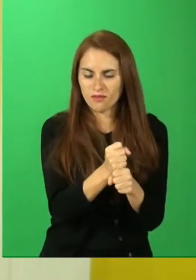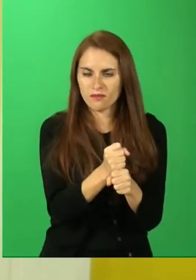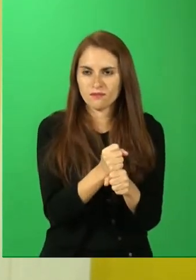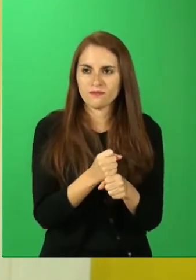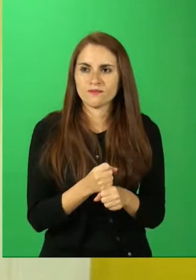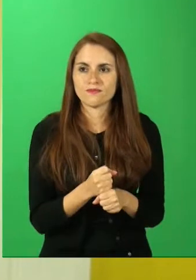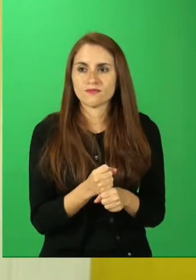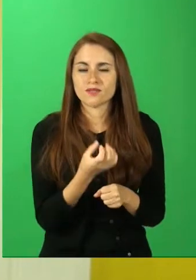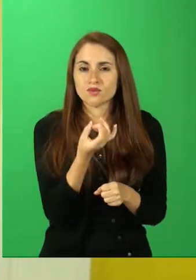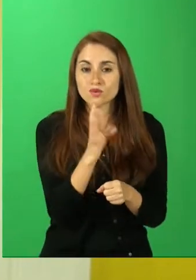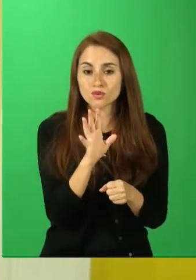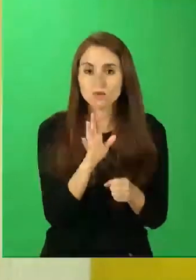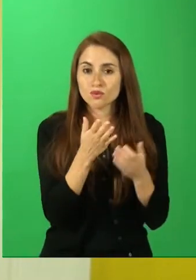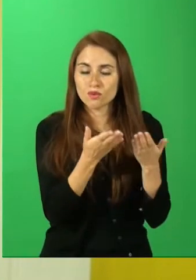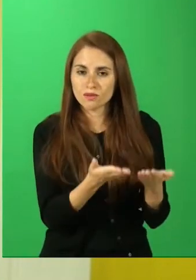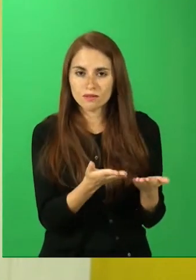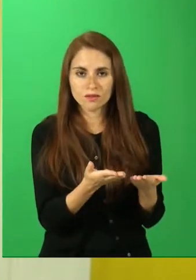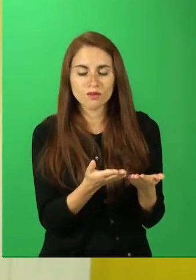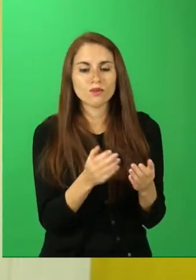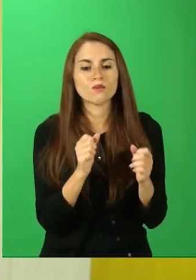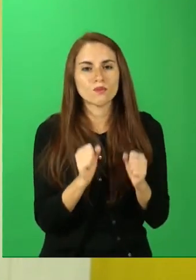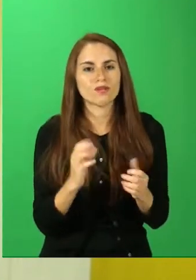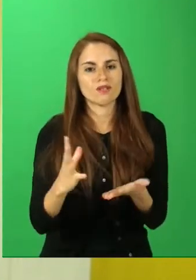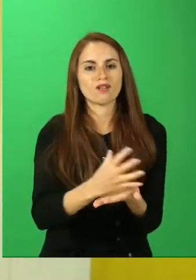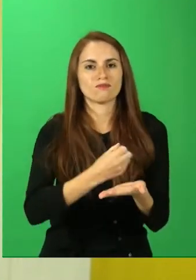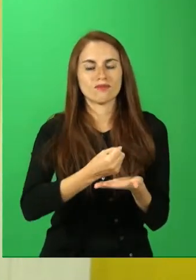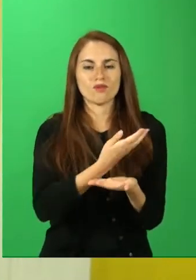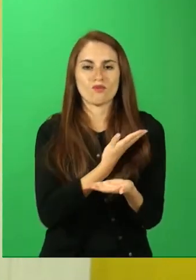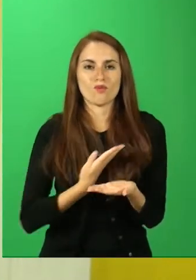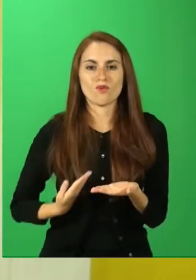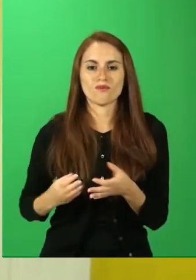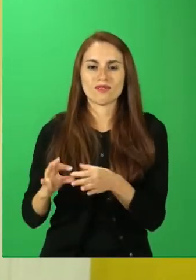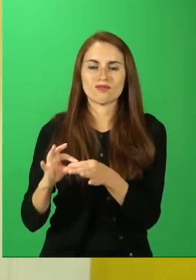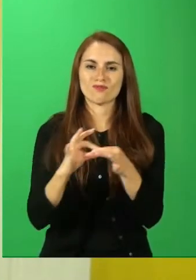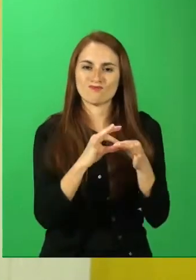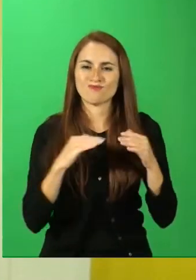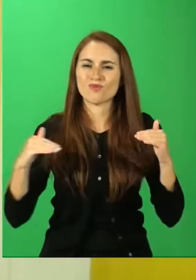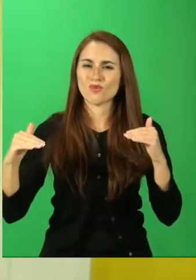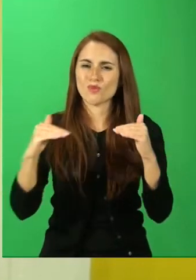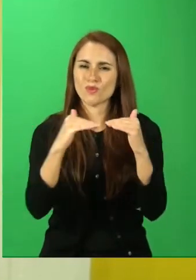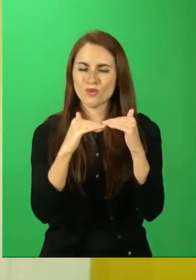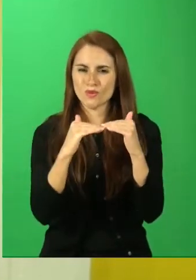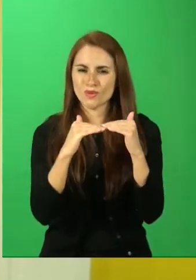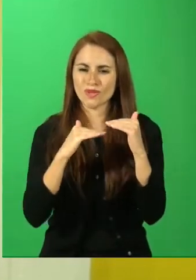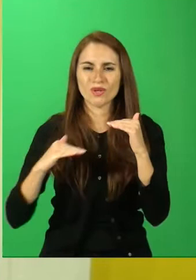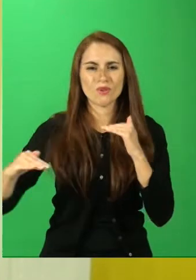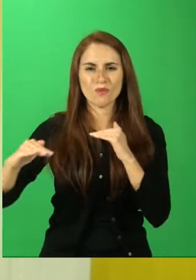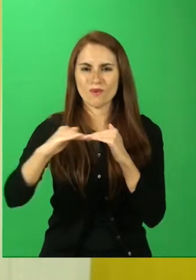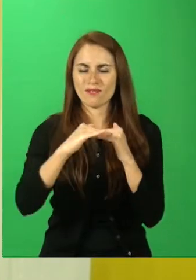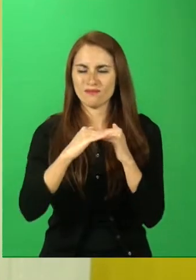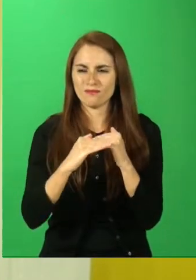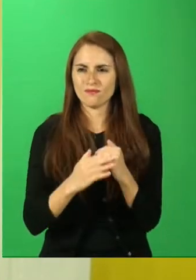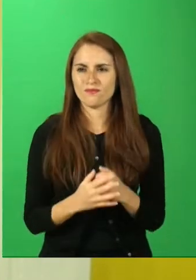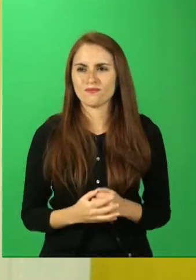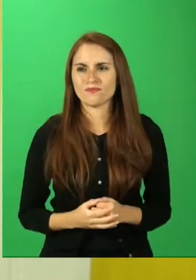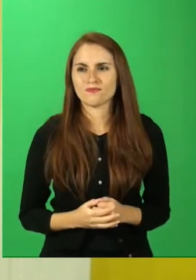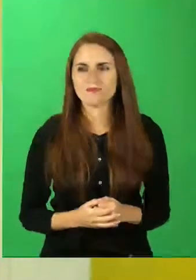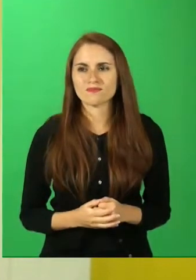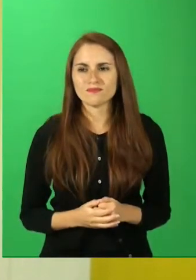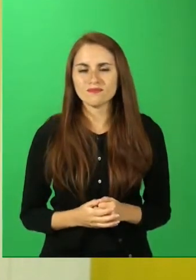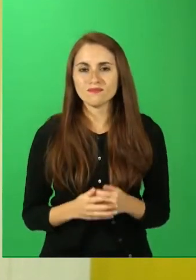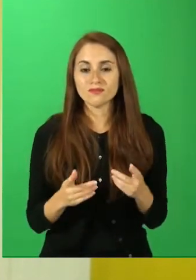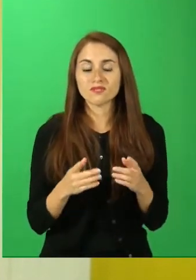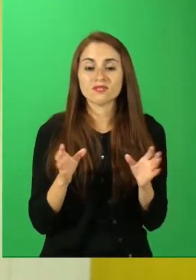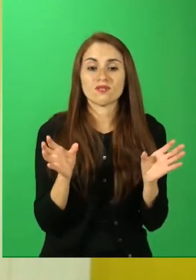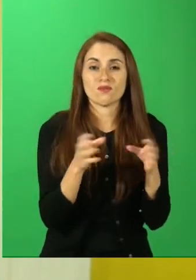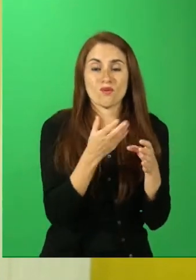así y solo así se puede conseguir un gobierno realmente justo, igualitario para todos, un gobierno